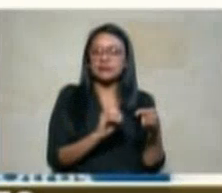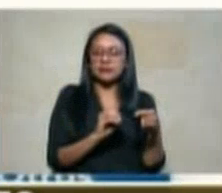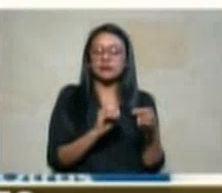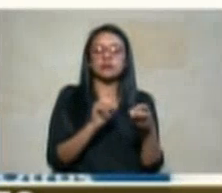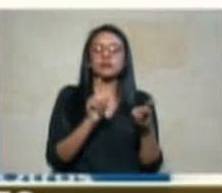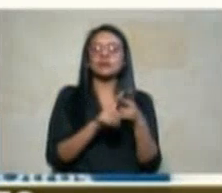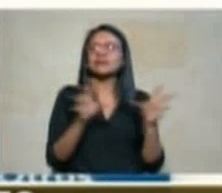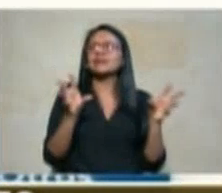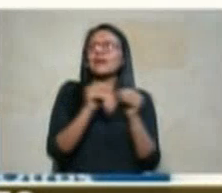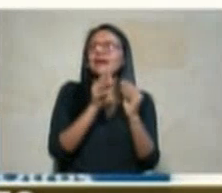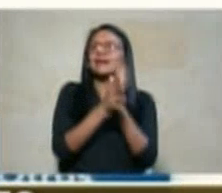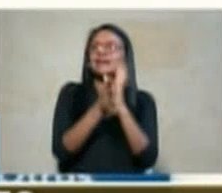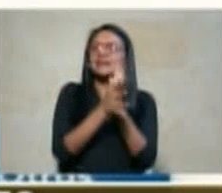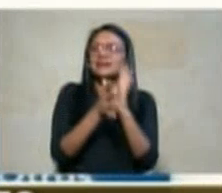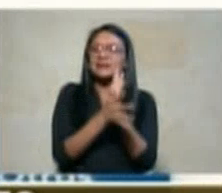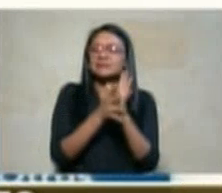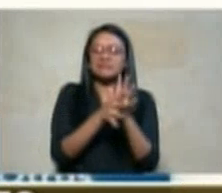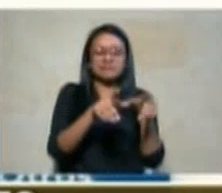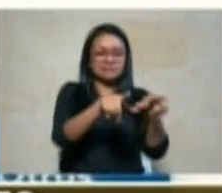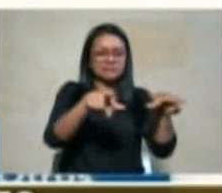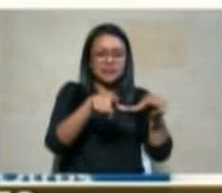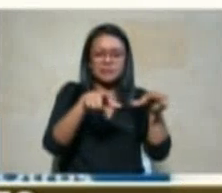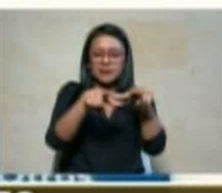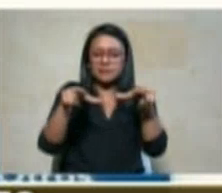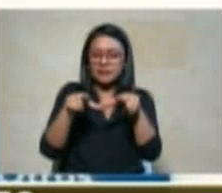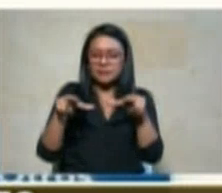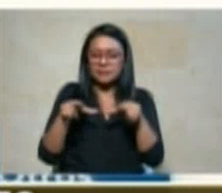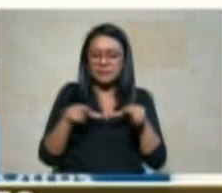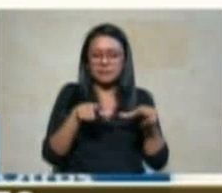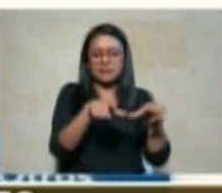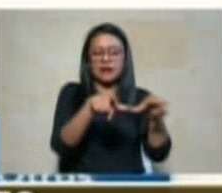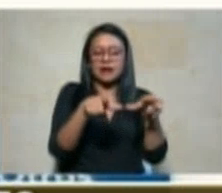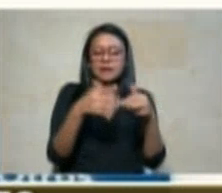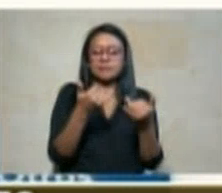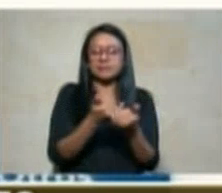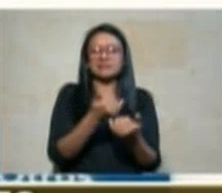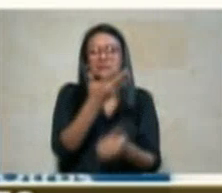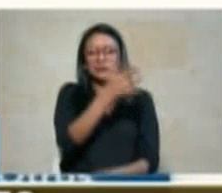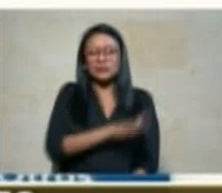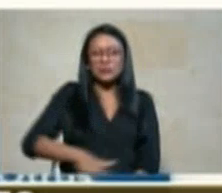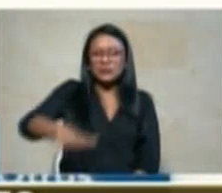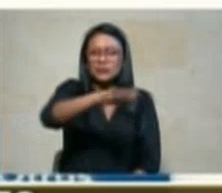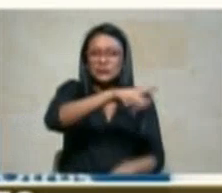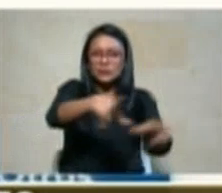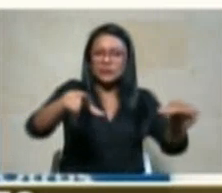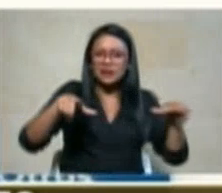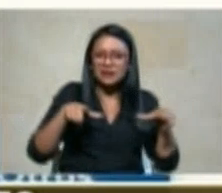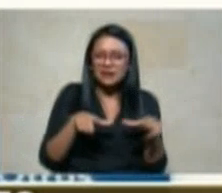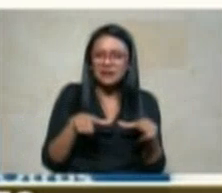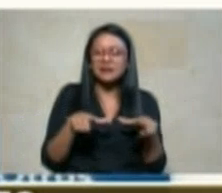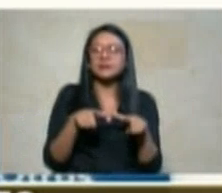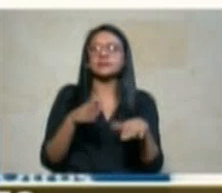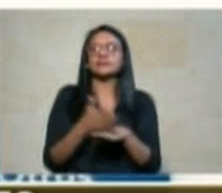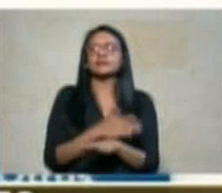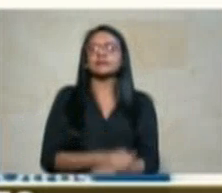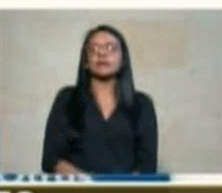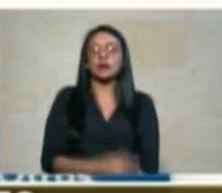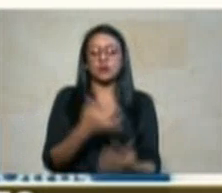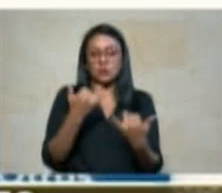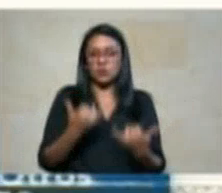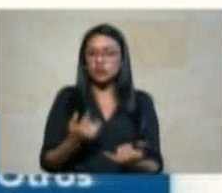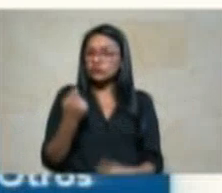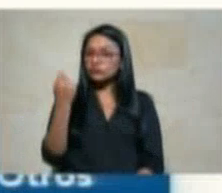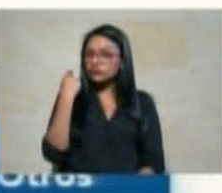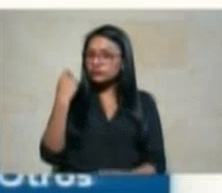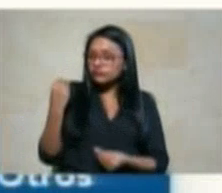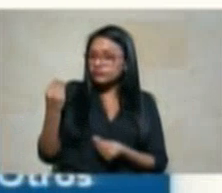de todo lo que es la parcelación de Las Tangas, Jaraguay, Cedro Cocido, toda esa zona. El del Levante, que lo acabamos de